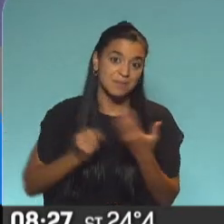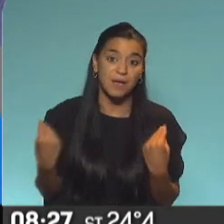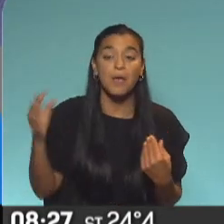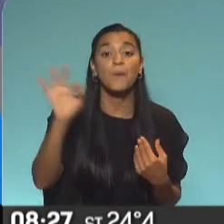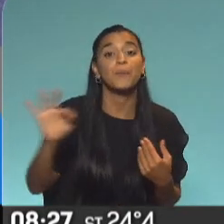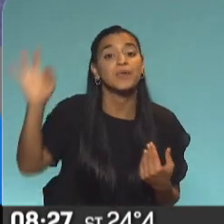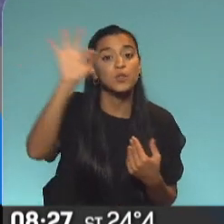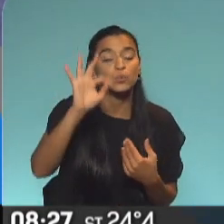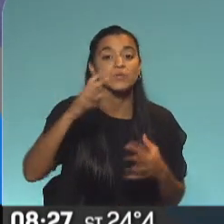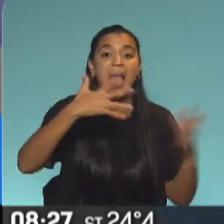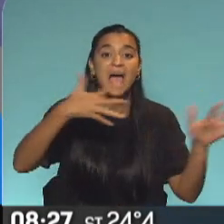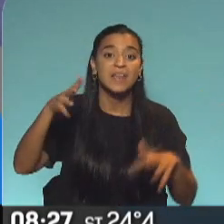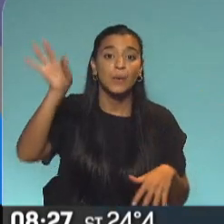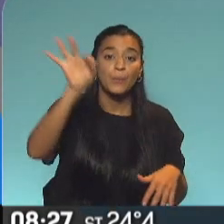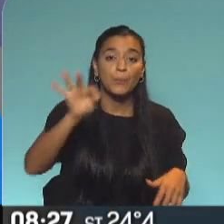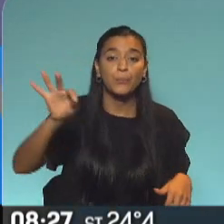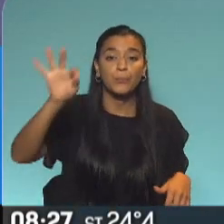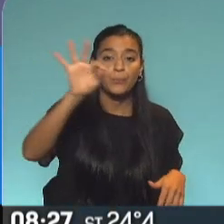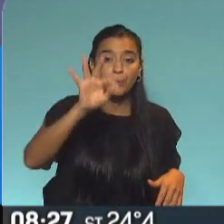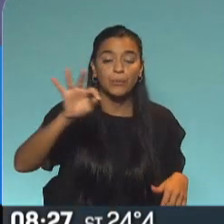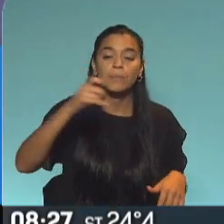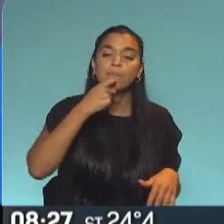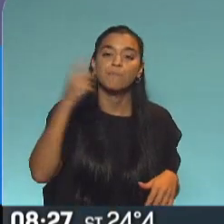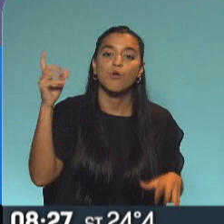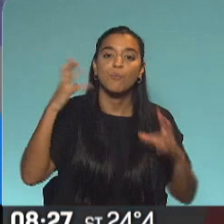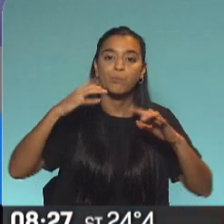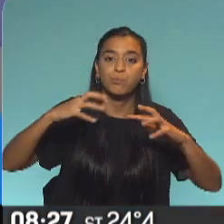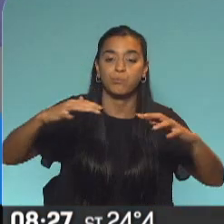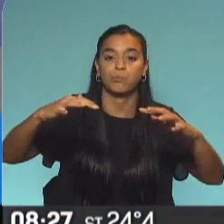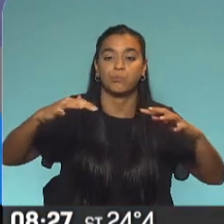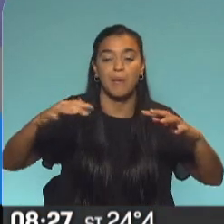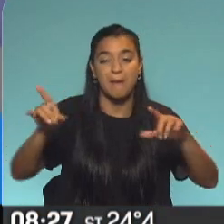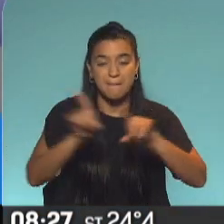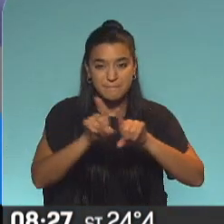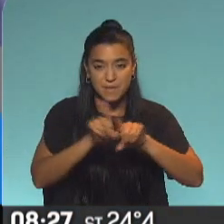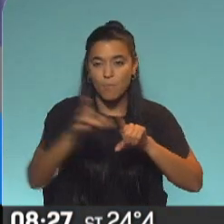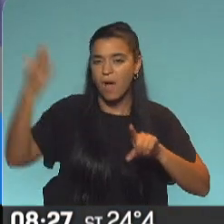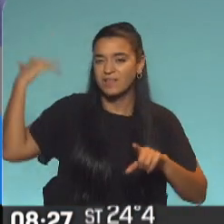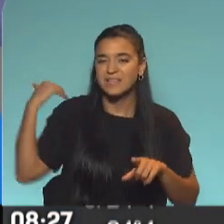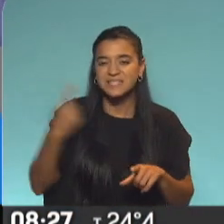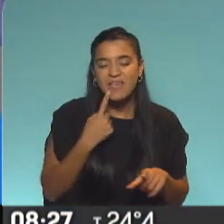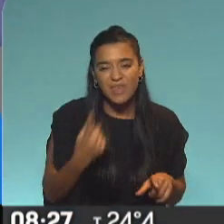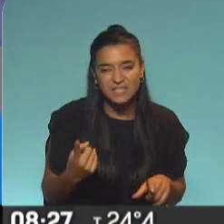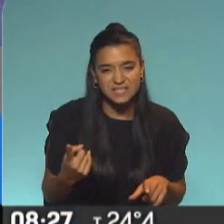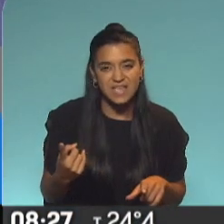se mantiene en el aire, en aerosoles, no como se decía al principio,